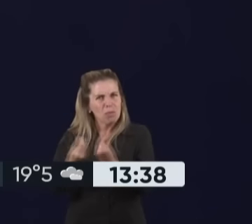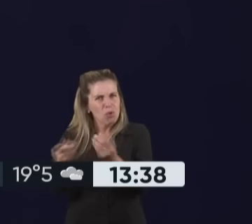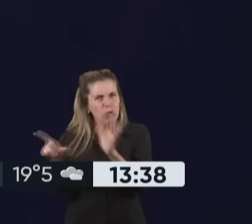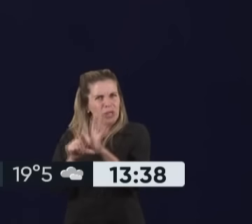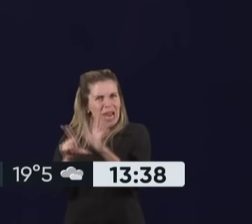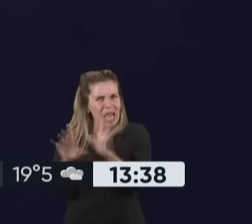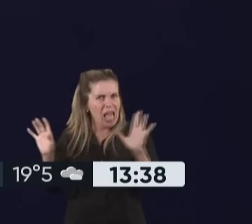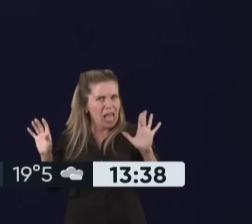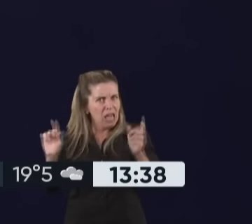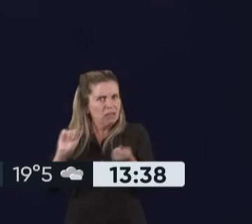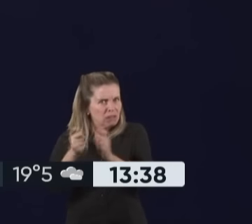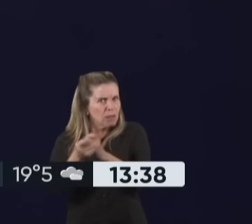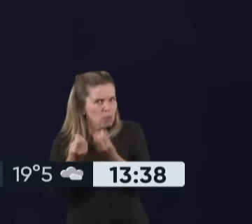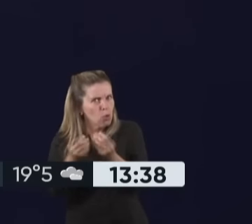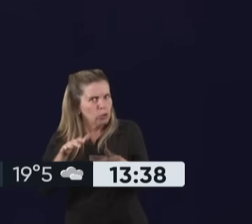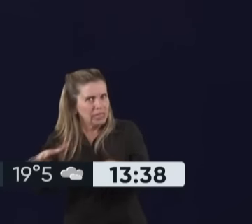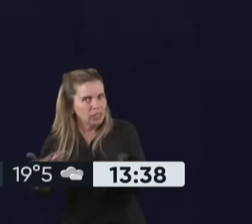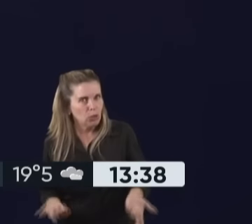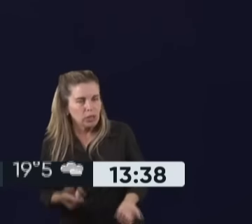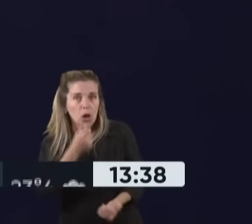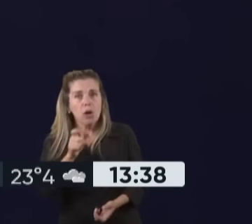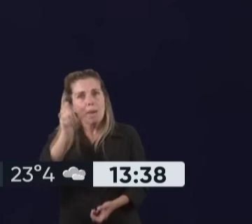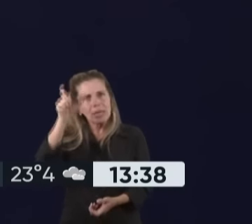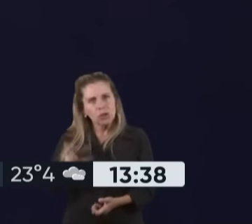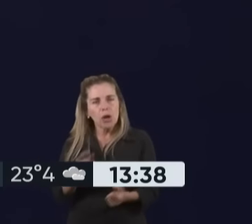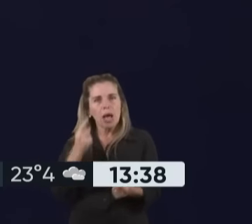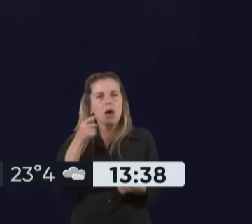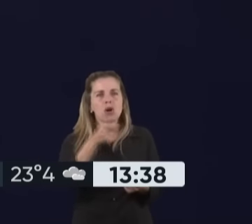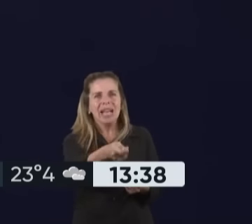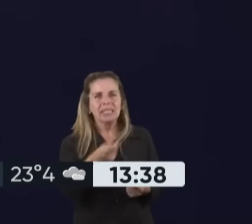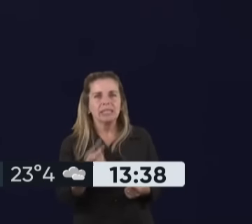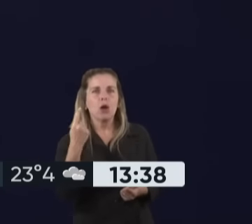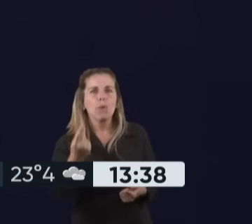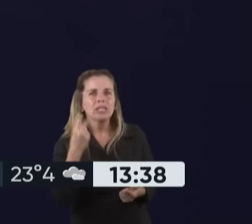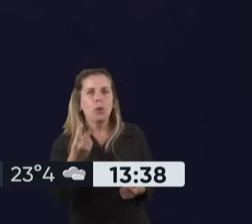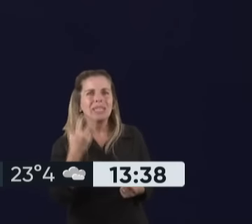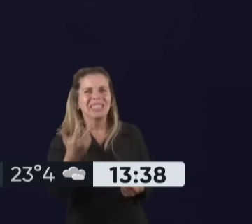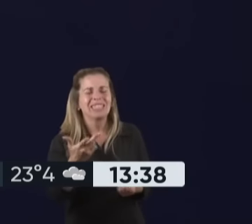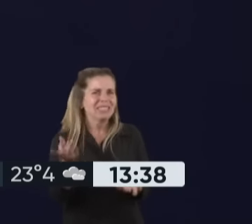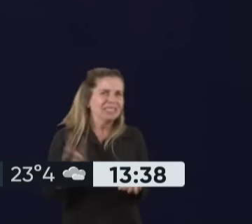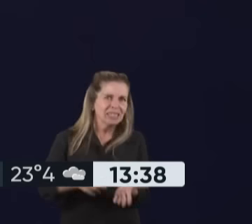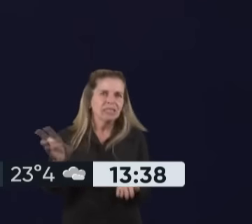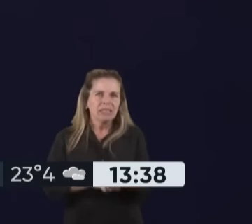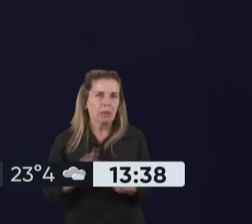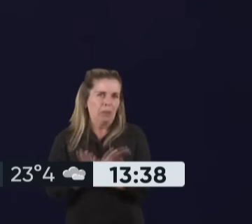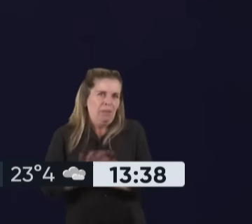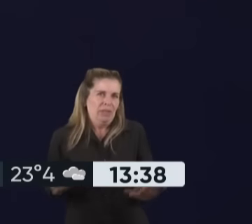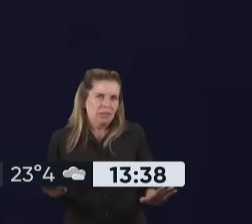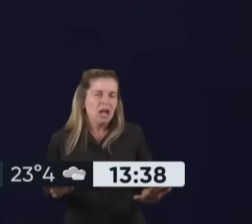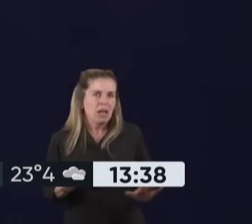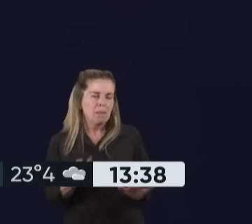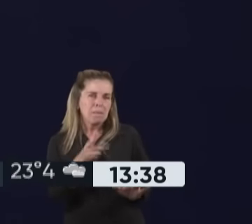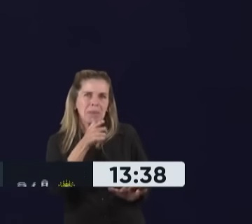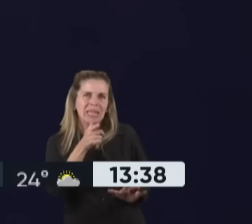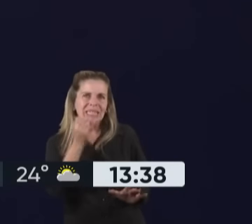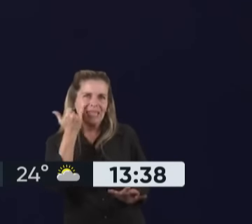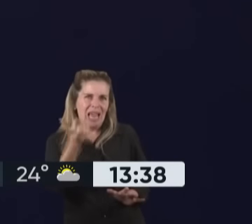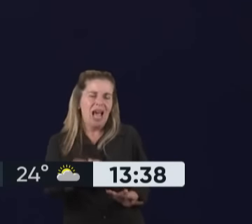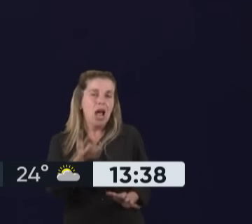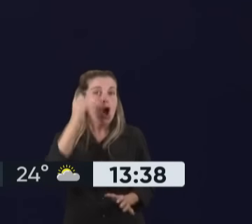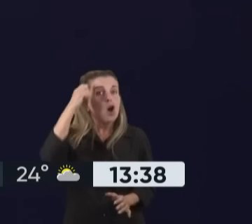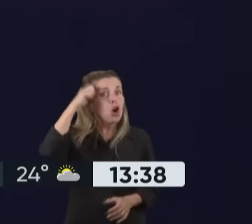eso, la ley de reiterancia cambió también, así que todo eso yo creo que ya hay una conciencia en el Congreso